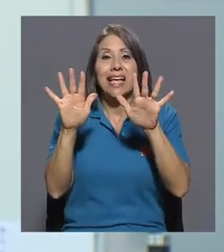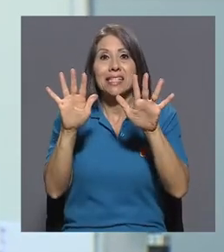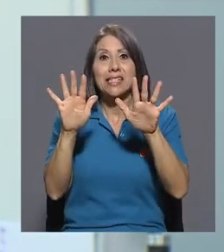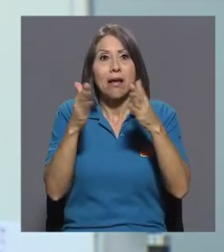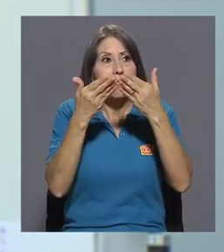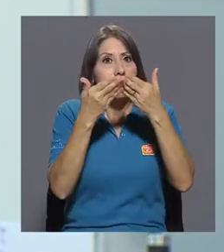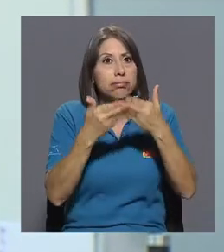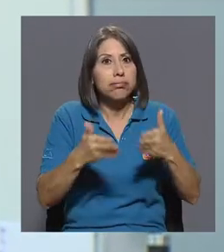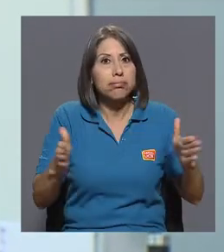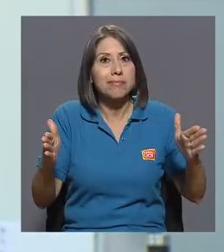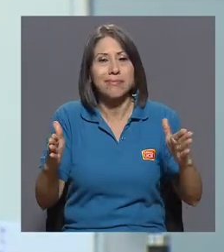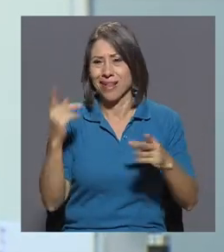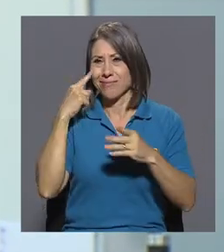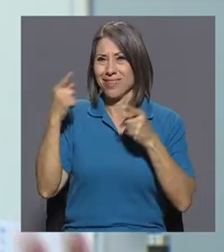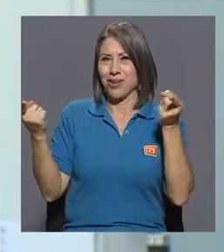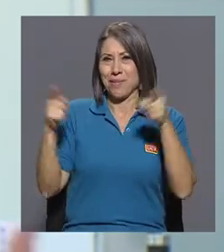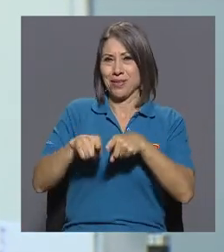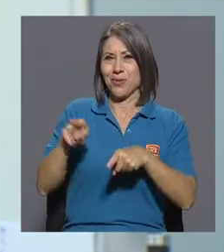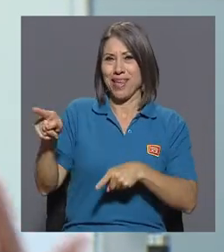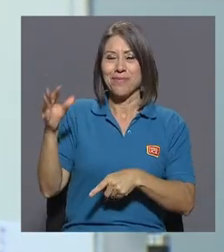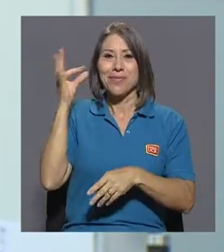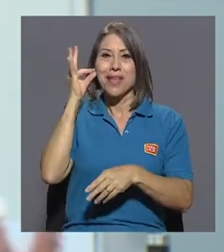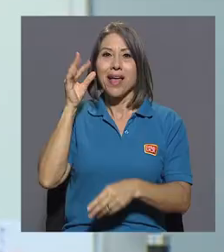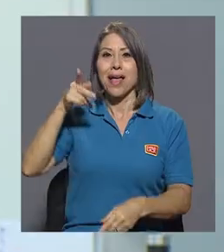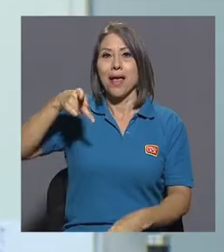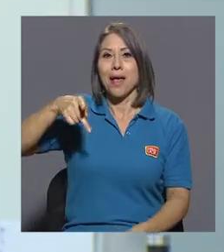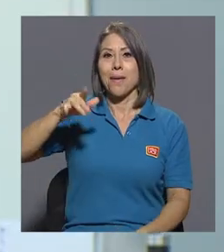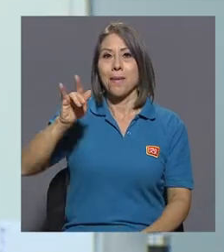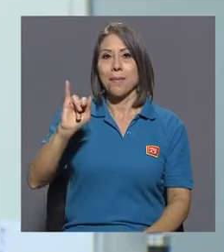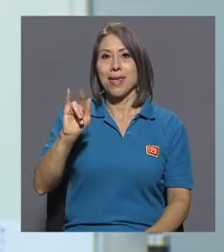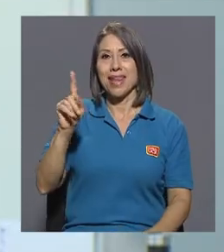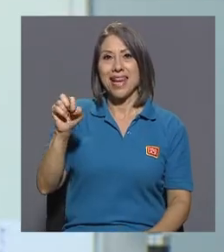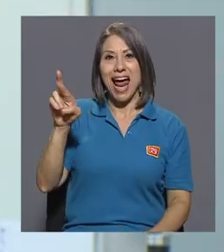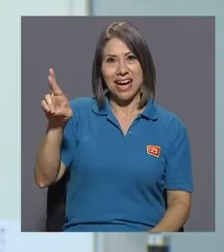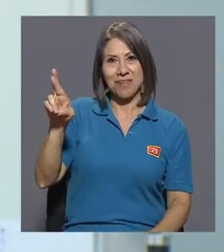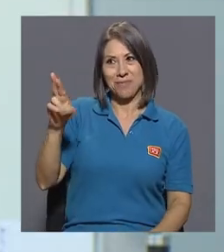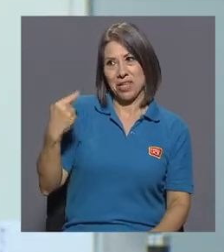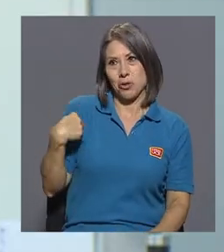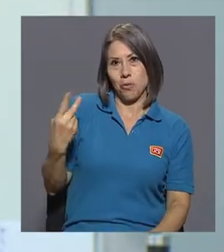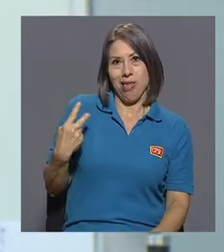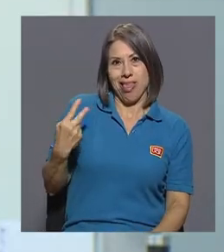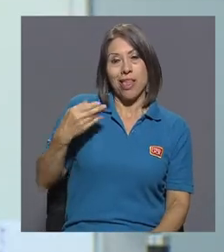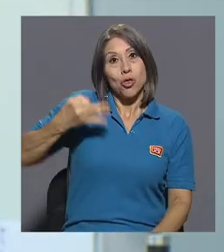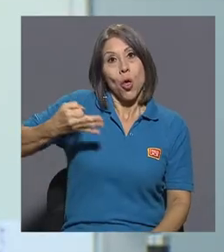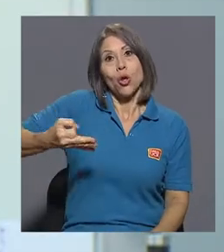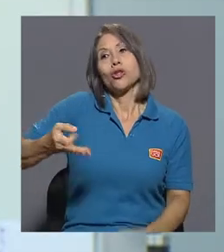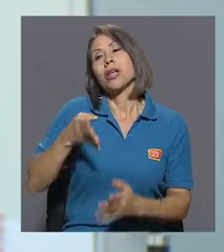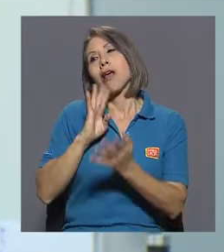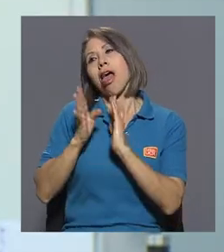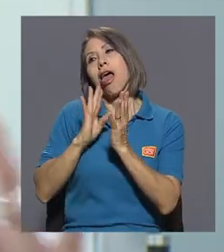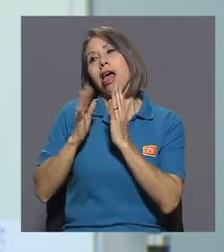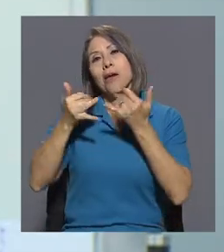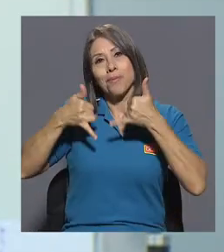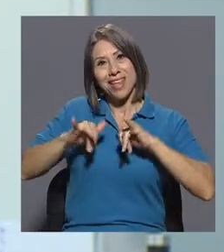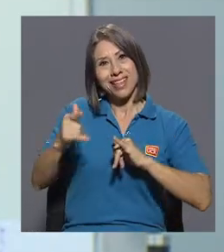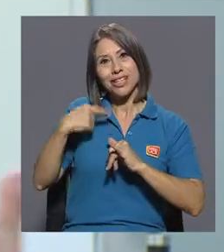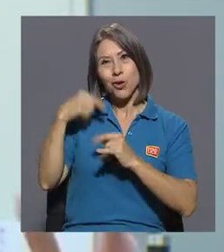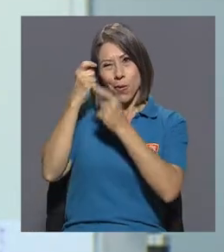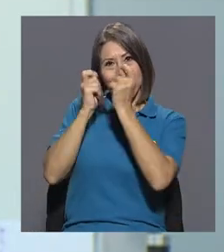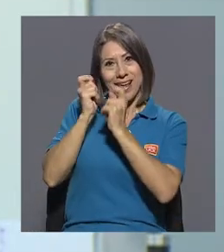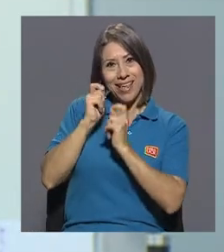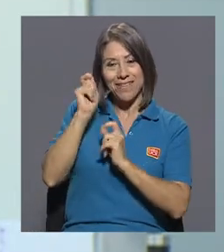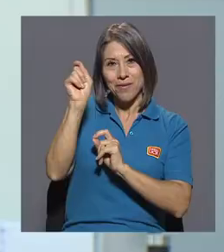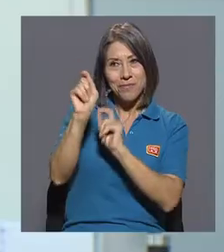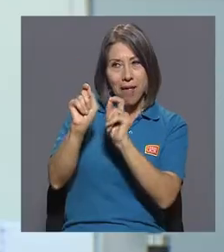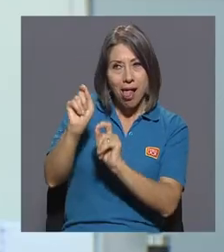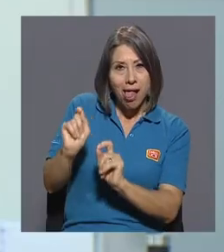doña Pilar, en nuestras tertulias de maquillaje todos los días, ella... comenzó a ver mi personalidad y las